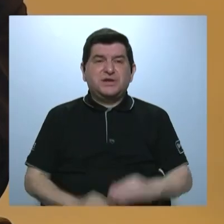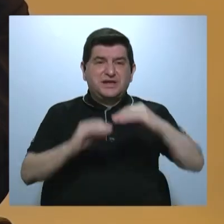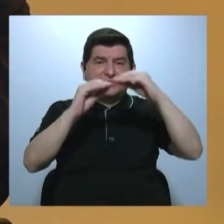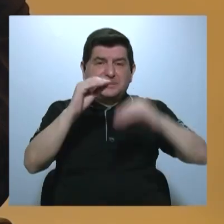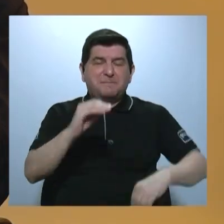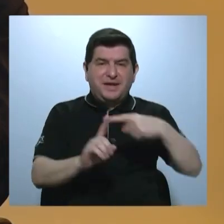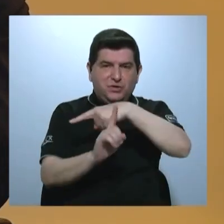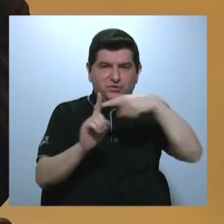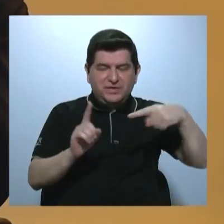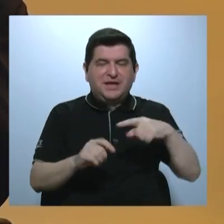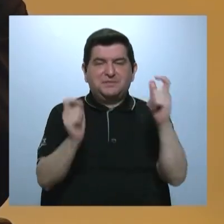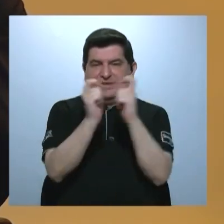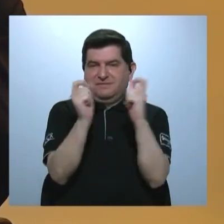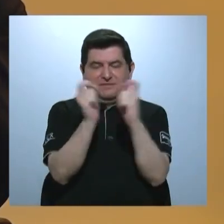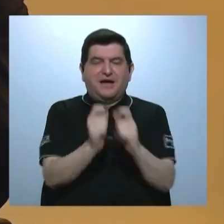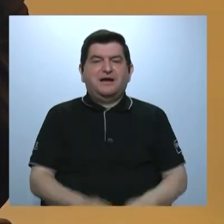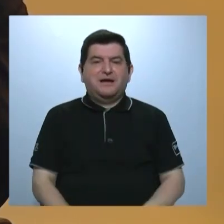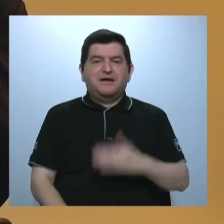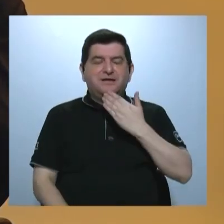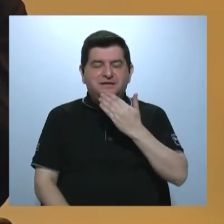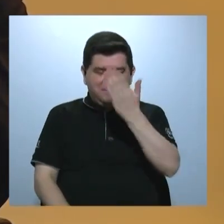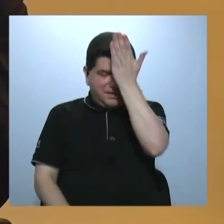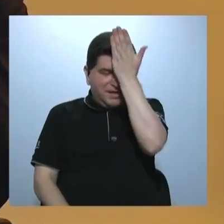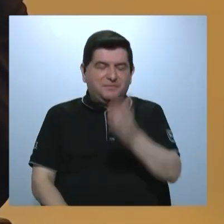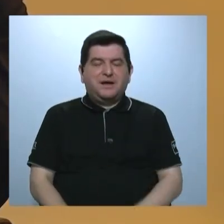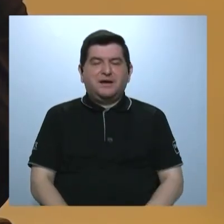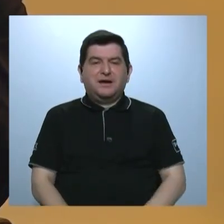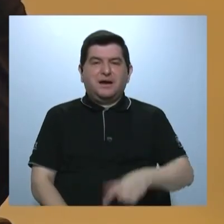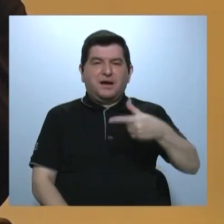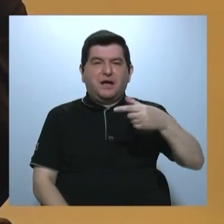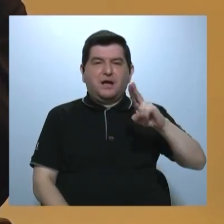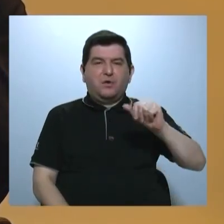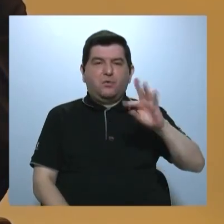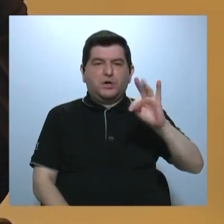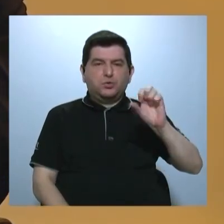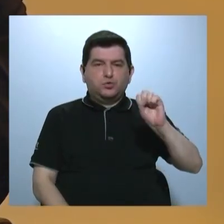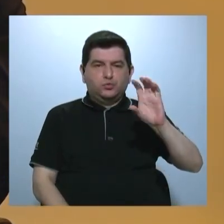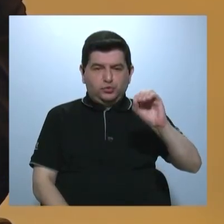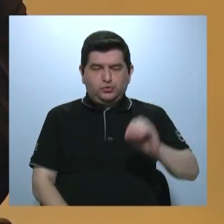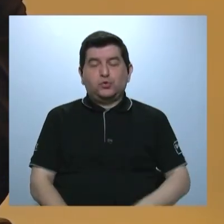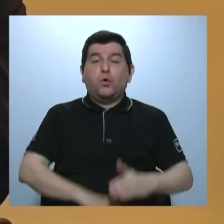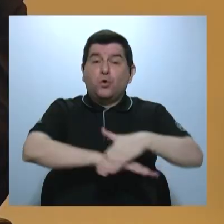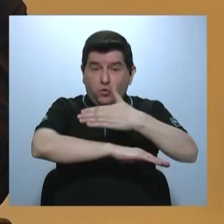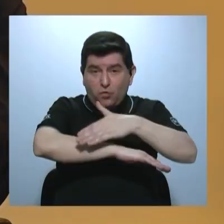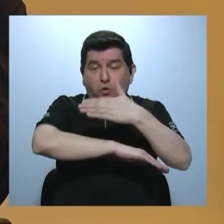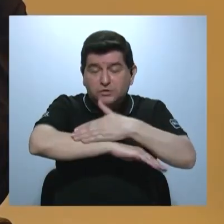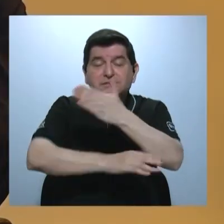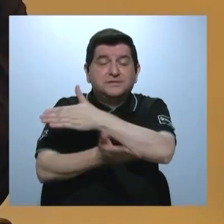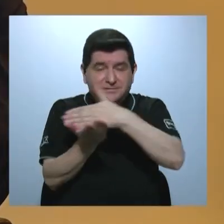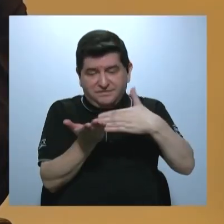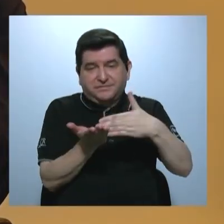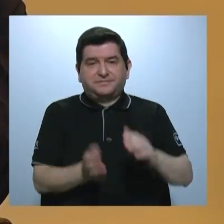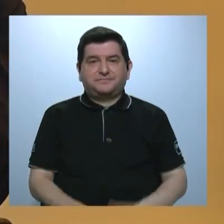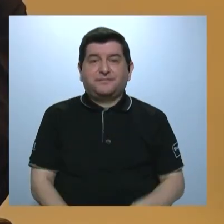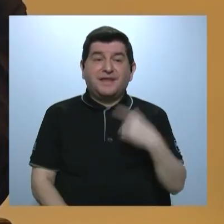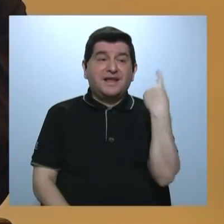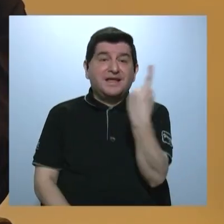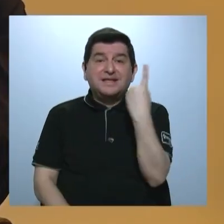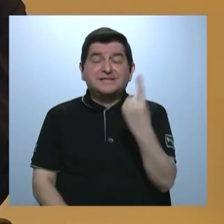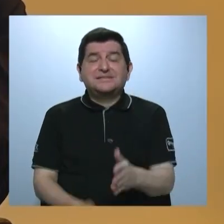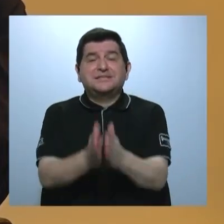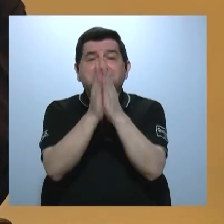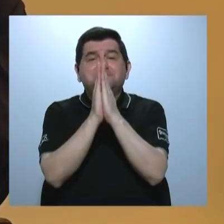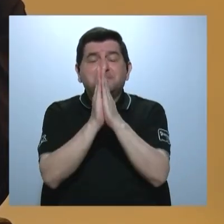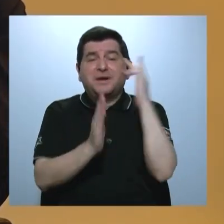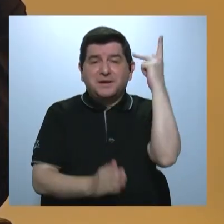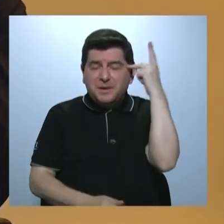podría aspirar. Talamanca, Guatuso, muchos de los que están en zonas costeras y fronterizas, y siempre hacemos el llamado a tratar de que